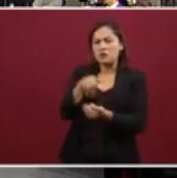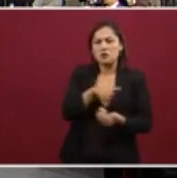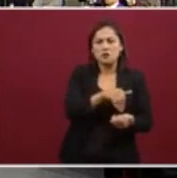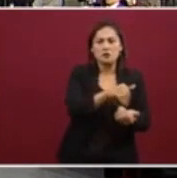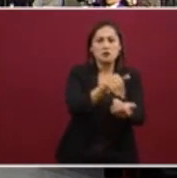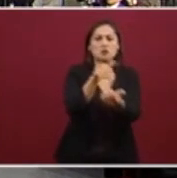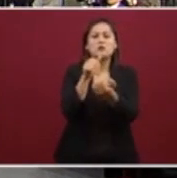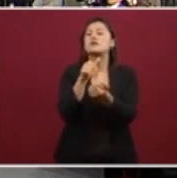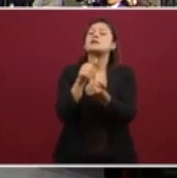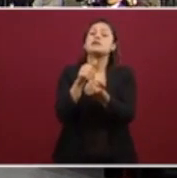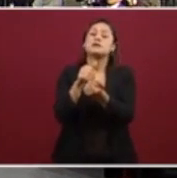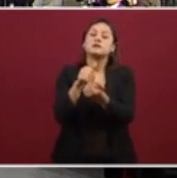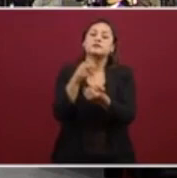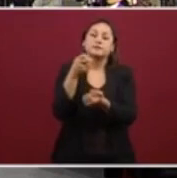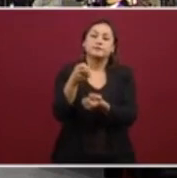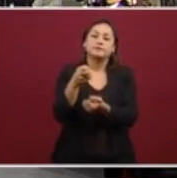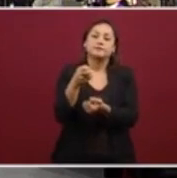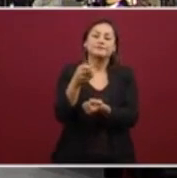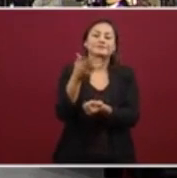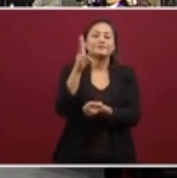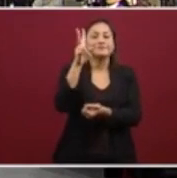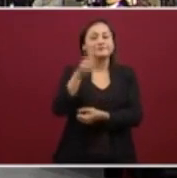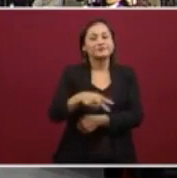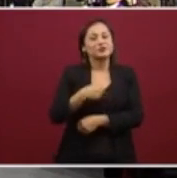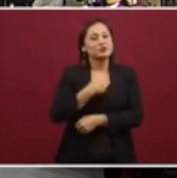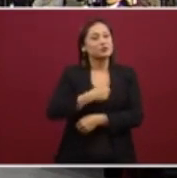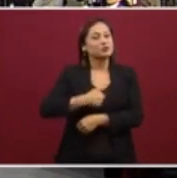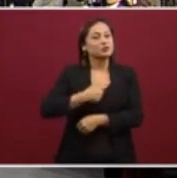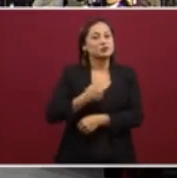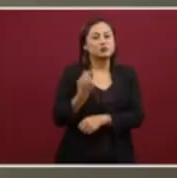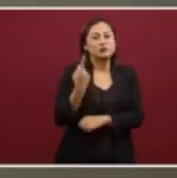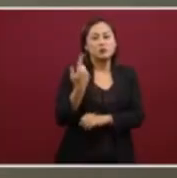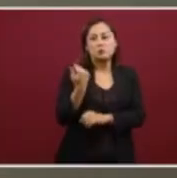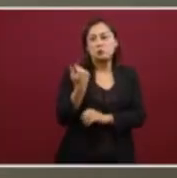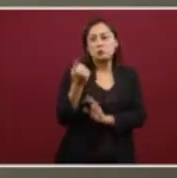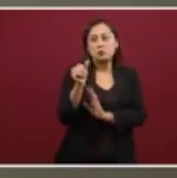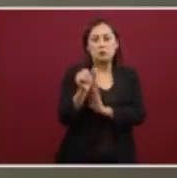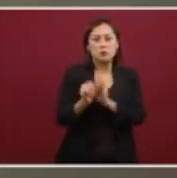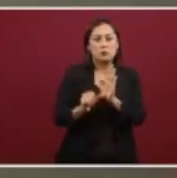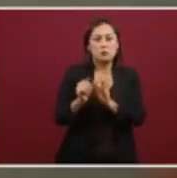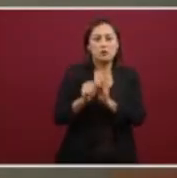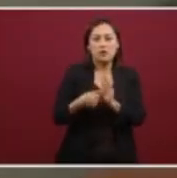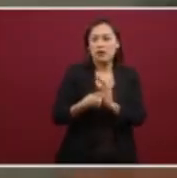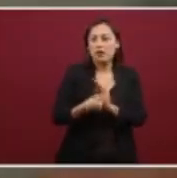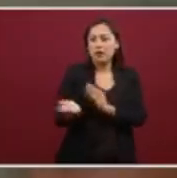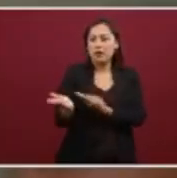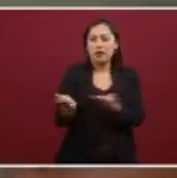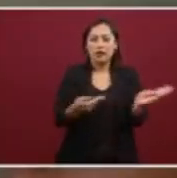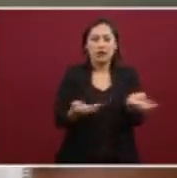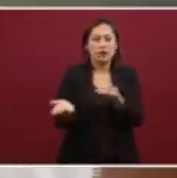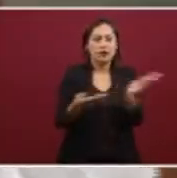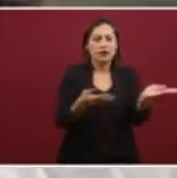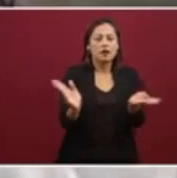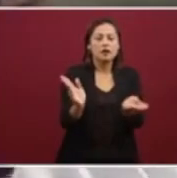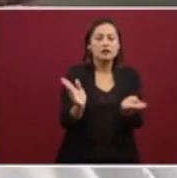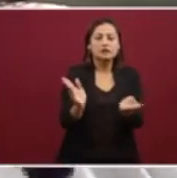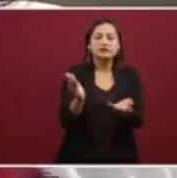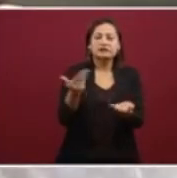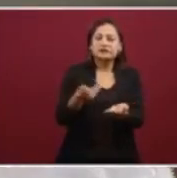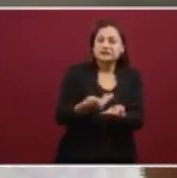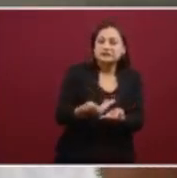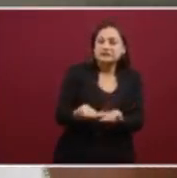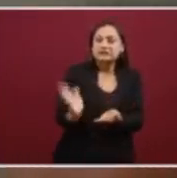Desafortunadamente hubo un despido masivo hace unos meses, y entre ellos se fueron muchas personas con